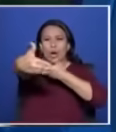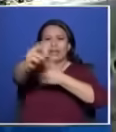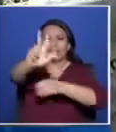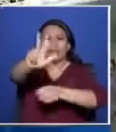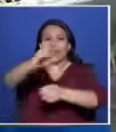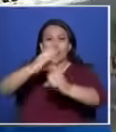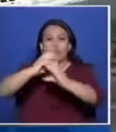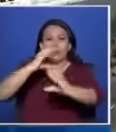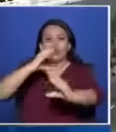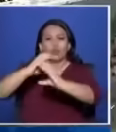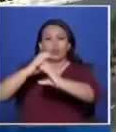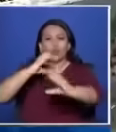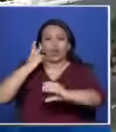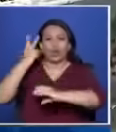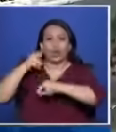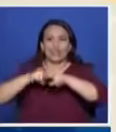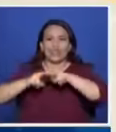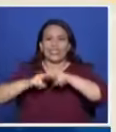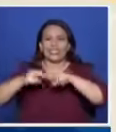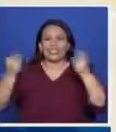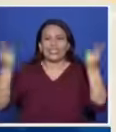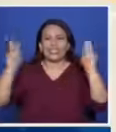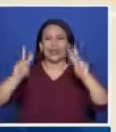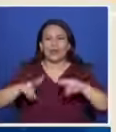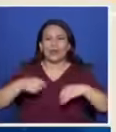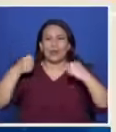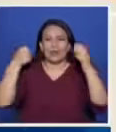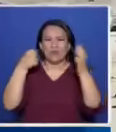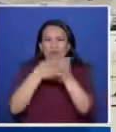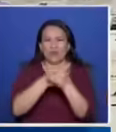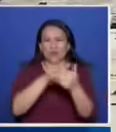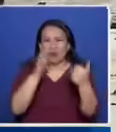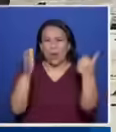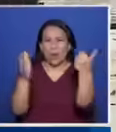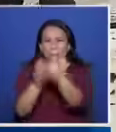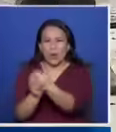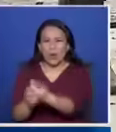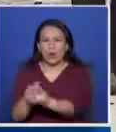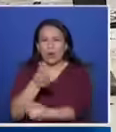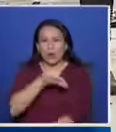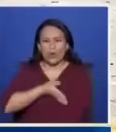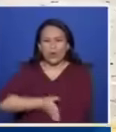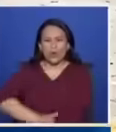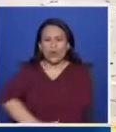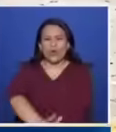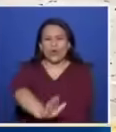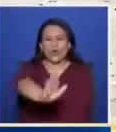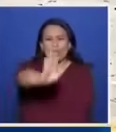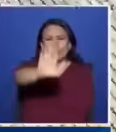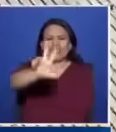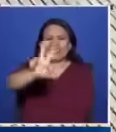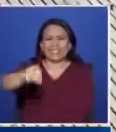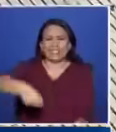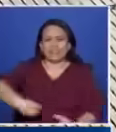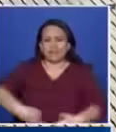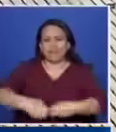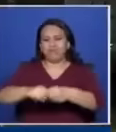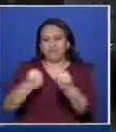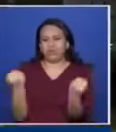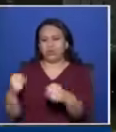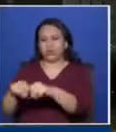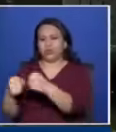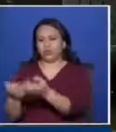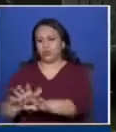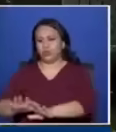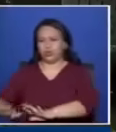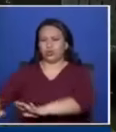comercial. El choque arrastró a los vehículos a lo largo de 30 metros. Sobre la calzada quedaron pedazos de latas